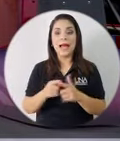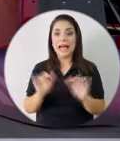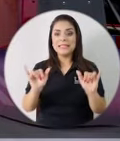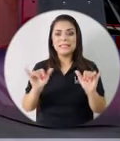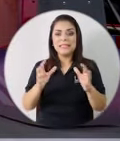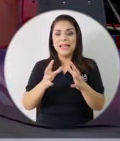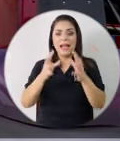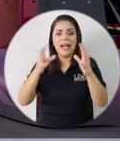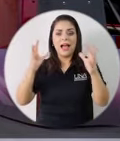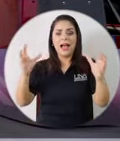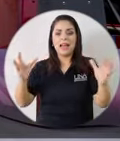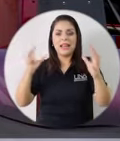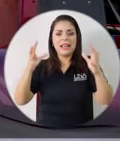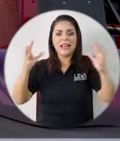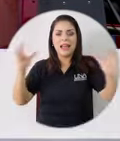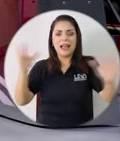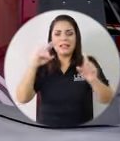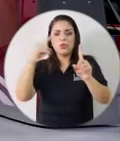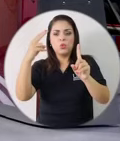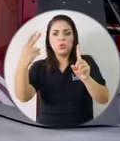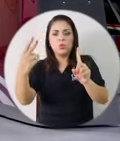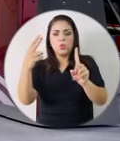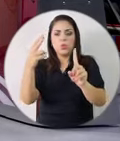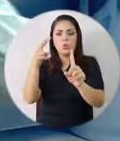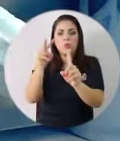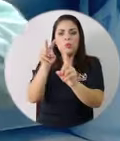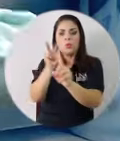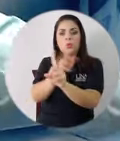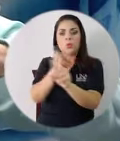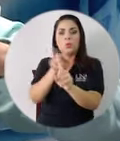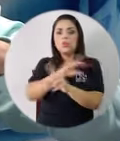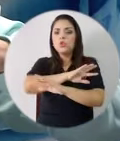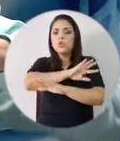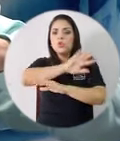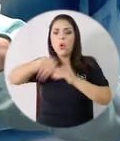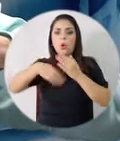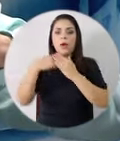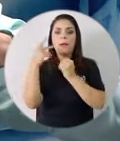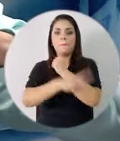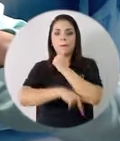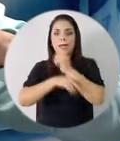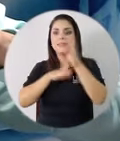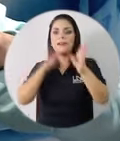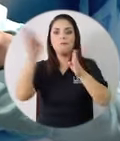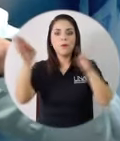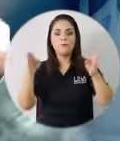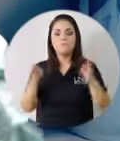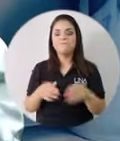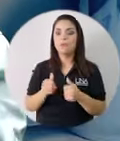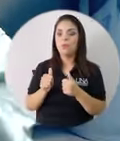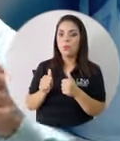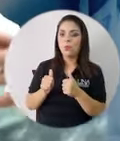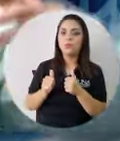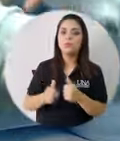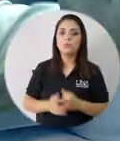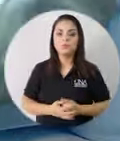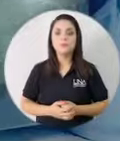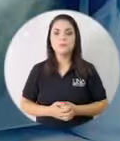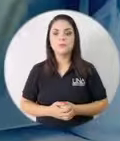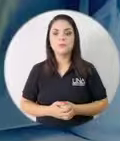perspectiva, fue interesante, se fue a todo el país. Entonces, Qué bien. y